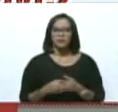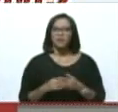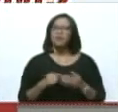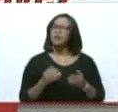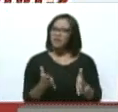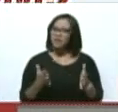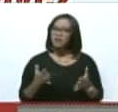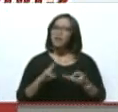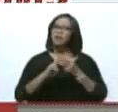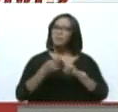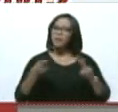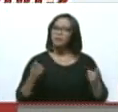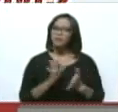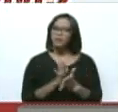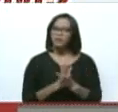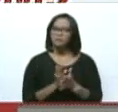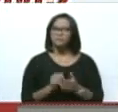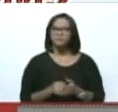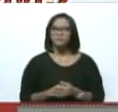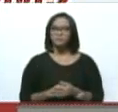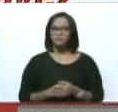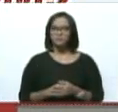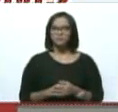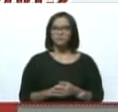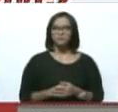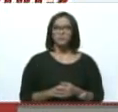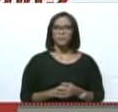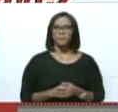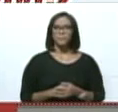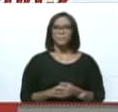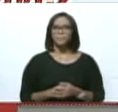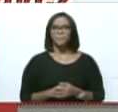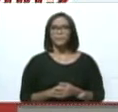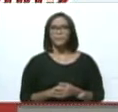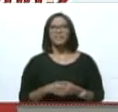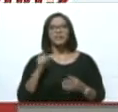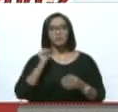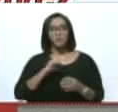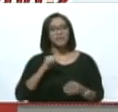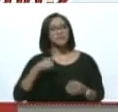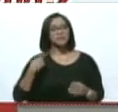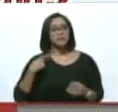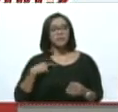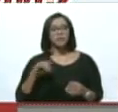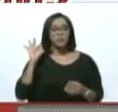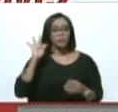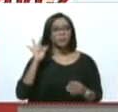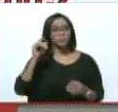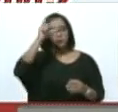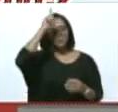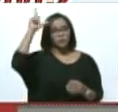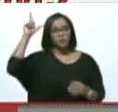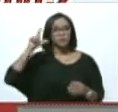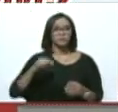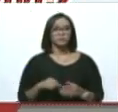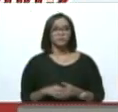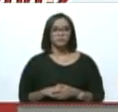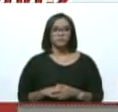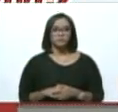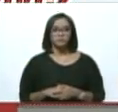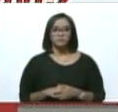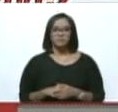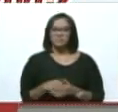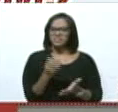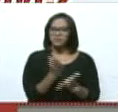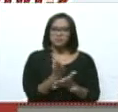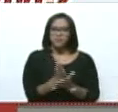tranquilidad. Entonces, la unidad es diversa. Lo que sí es que hay que mantener un discurso coherente, ¿vale? Siempre un